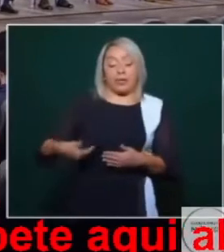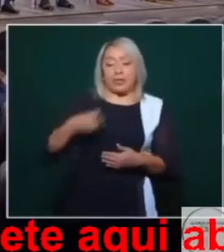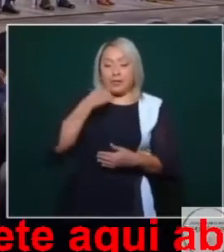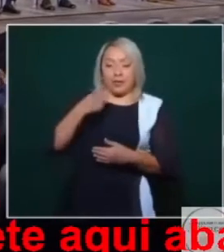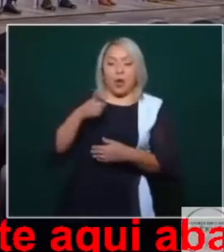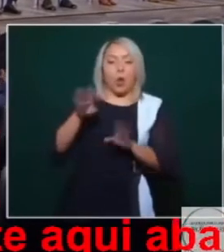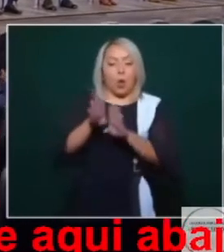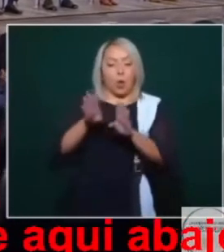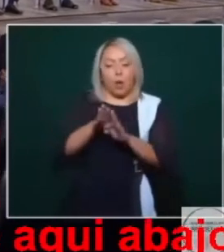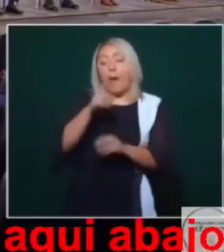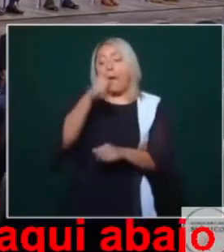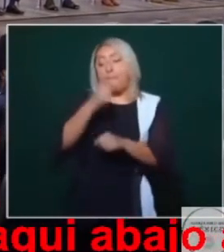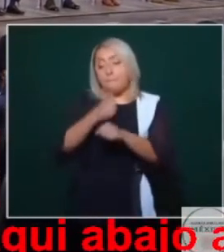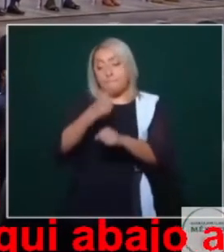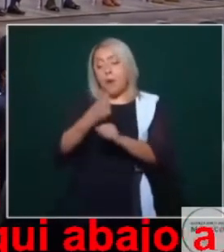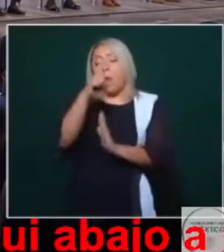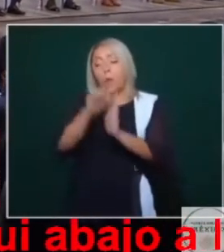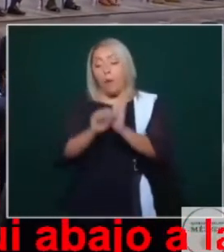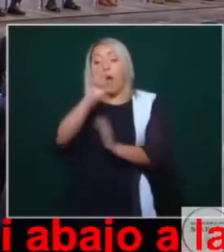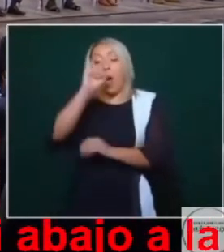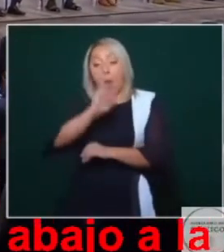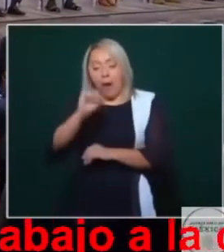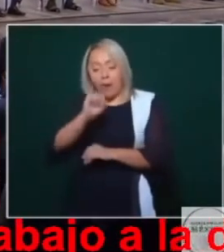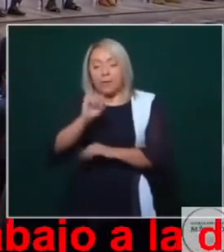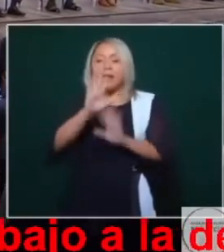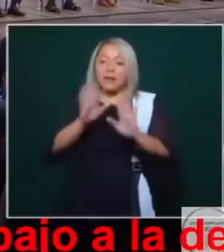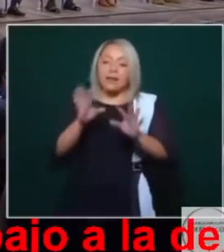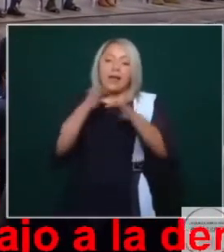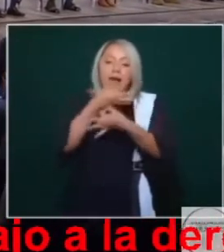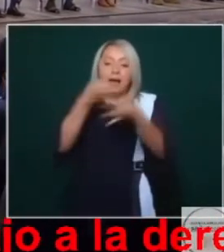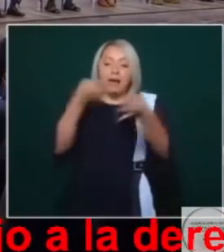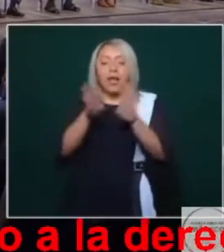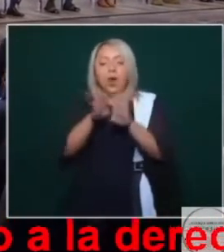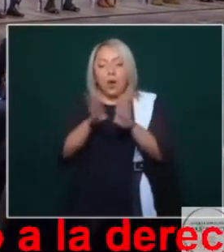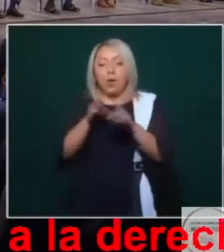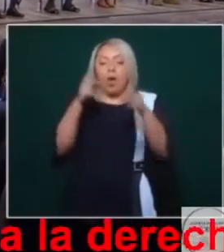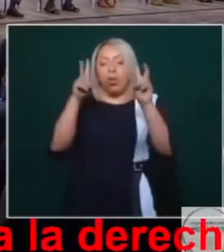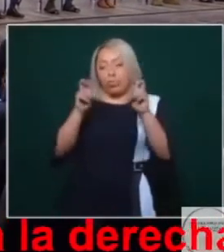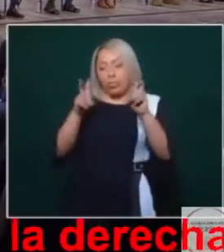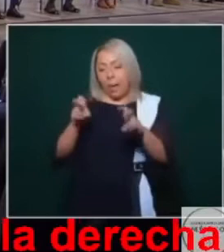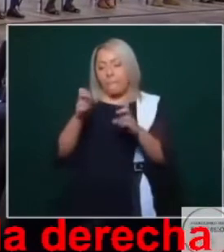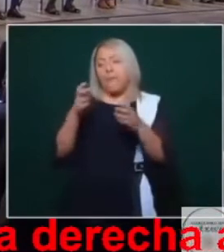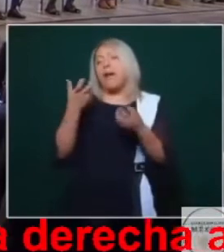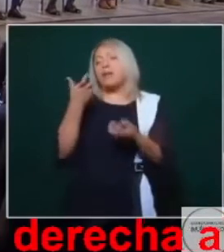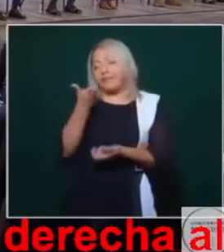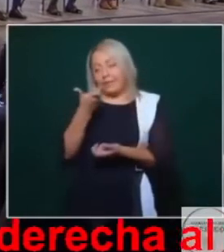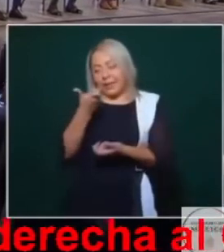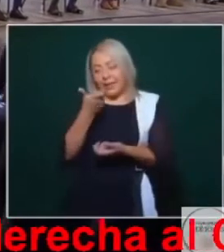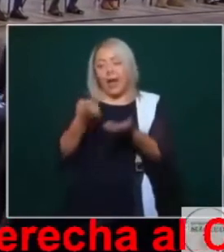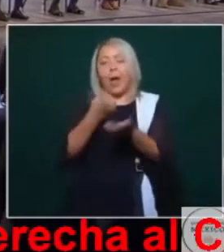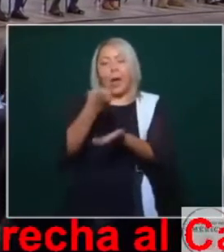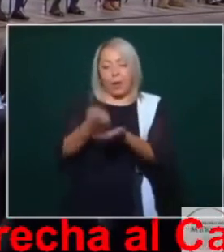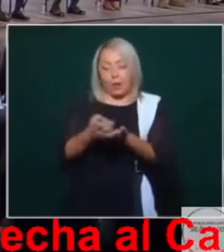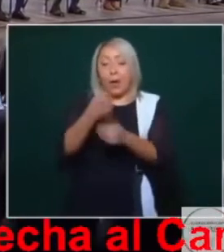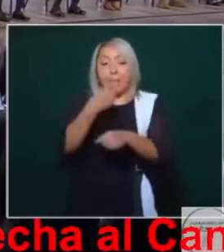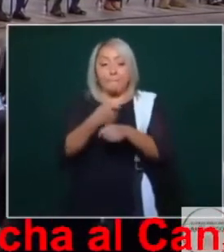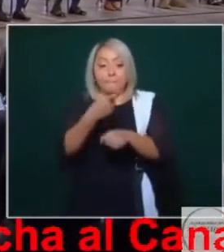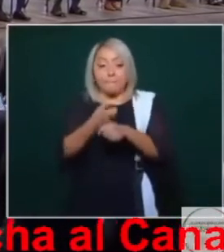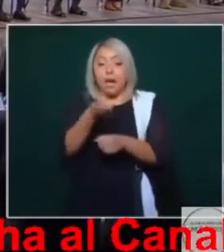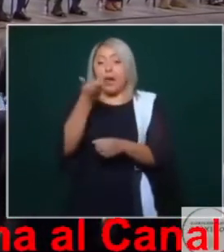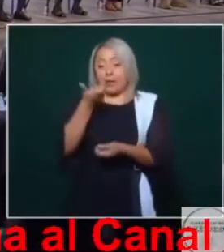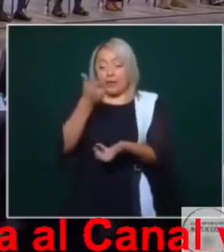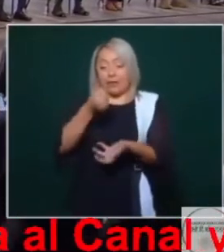acerca de los principales indicadores socioeconómicos siguientes por favor comenzamos con la bolsa de valores